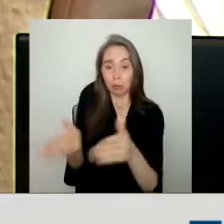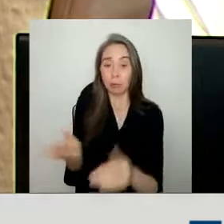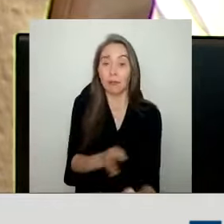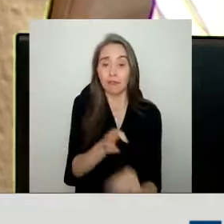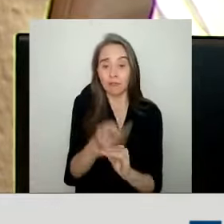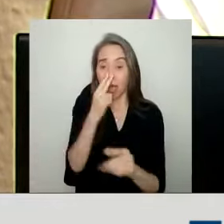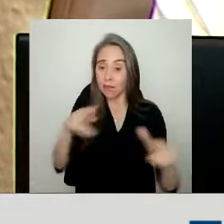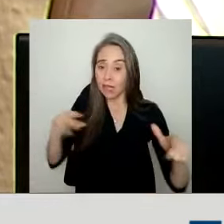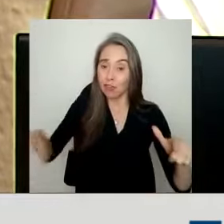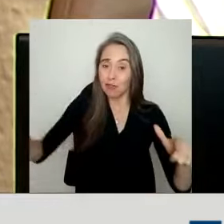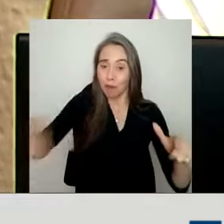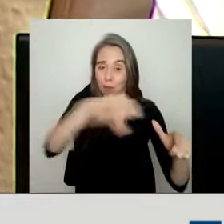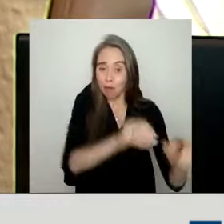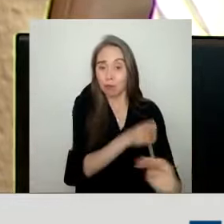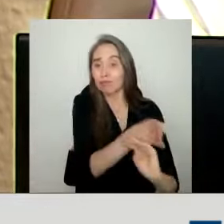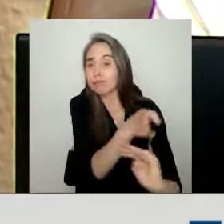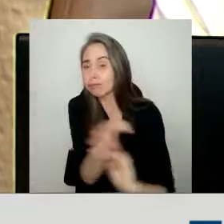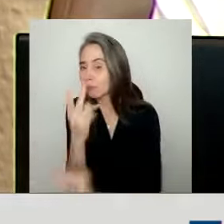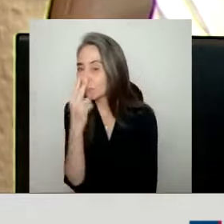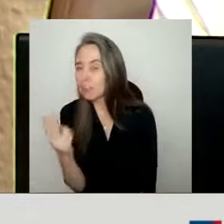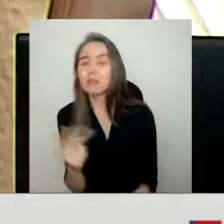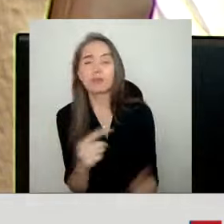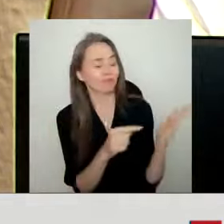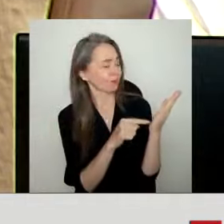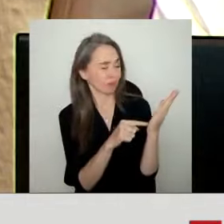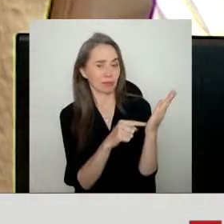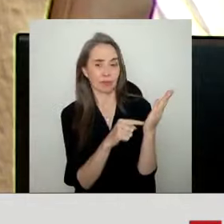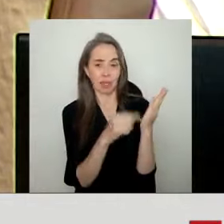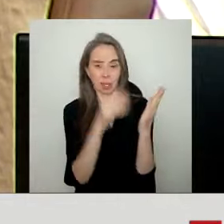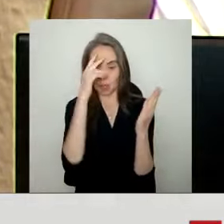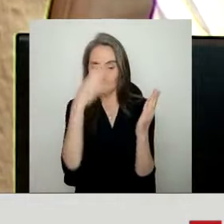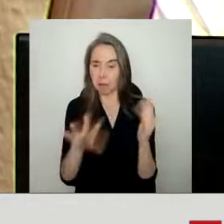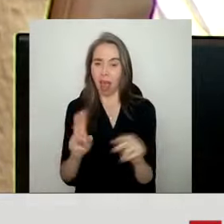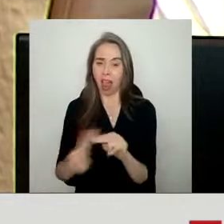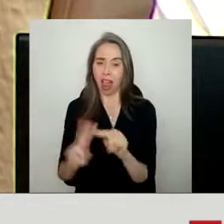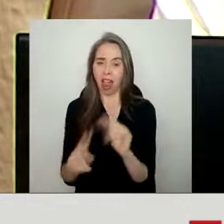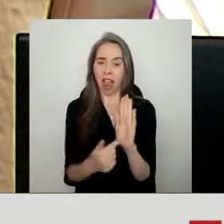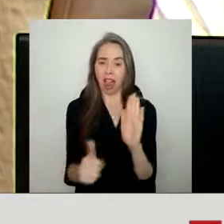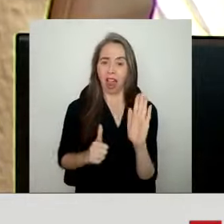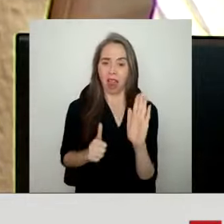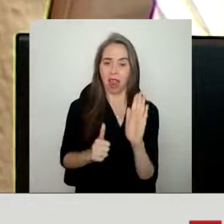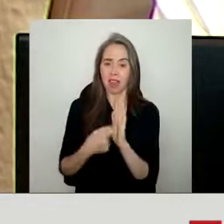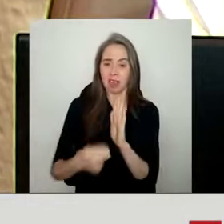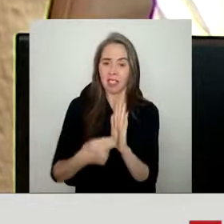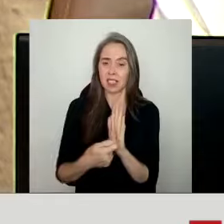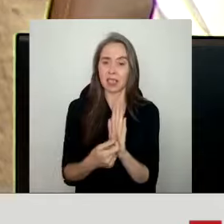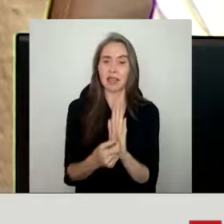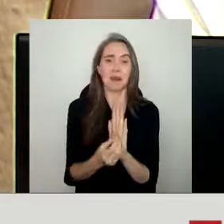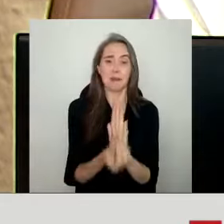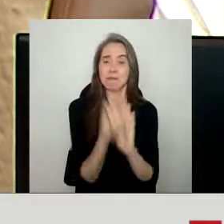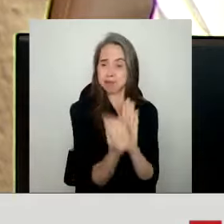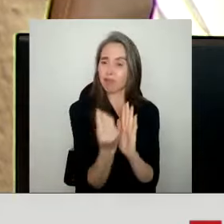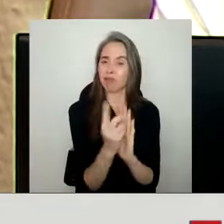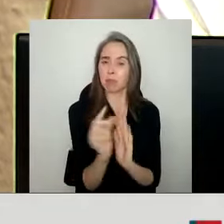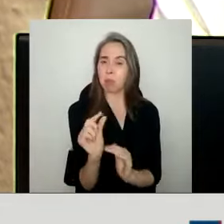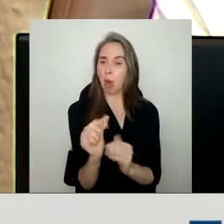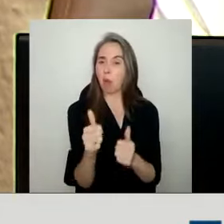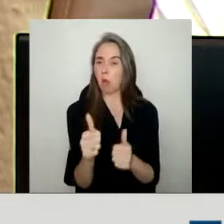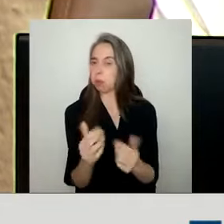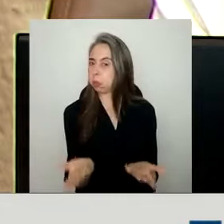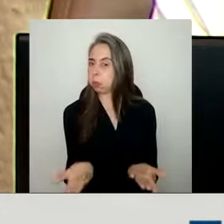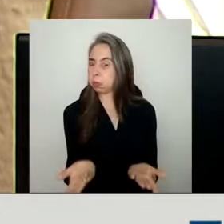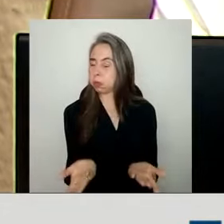cuenta de lo mal ejecutadas que están Y de lo poco eficientes que son Y por consiguiente se